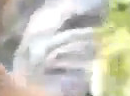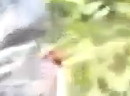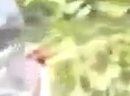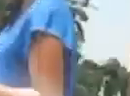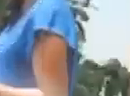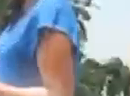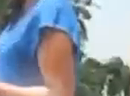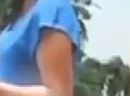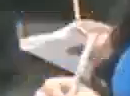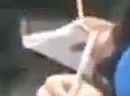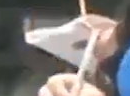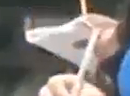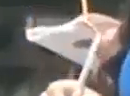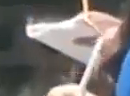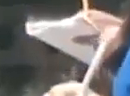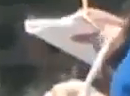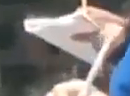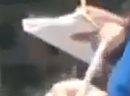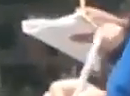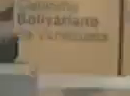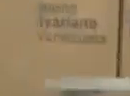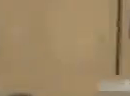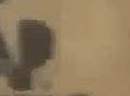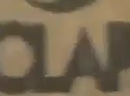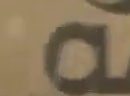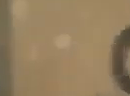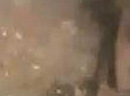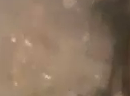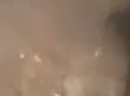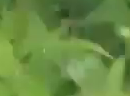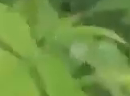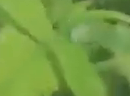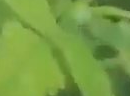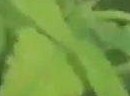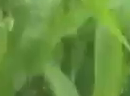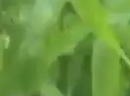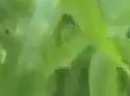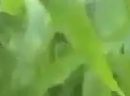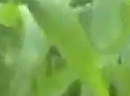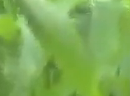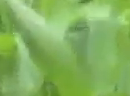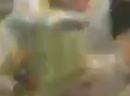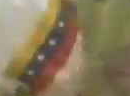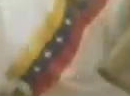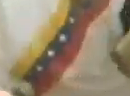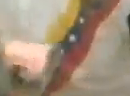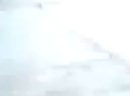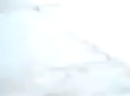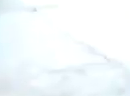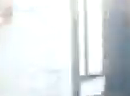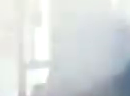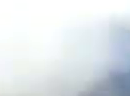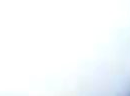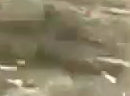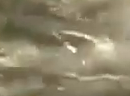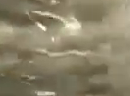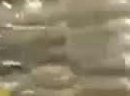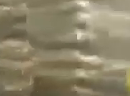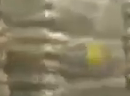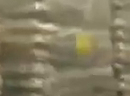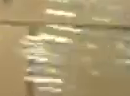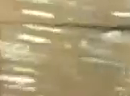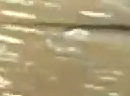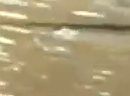popular que se pierde de vista. Es el poder popular enfrentando la guerra económica. El CLAP es ritmo, el CLAP